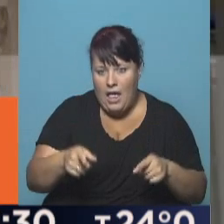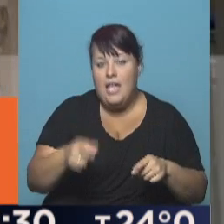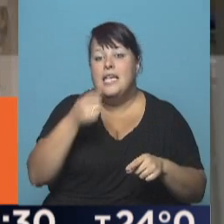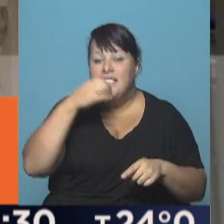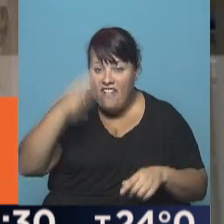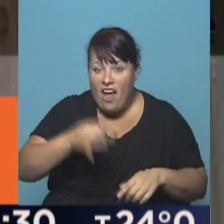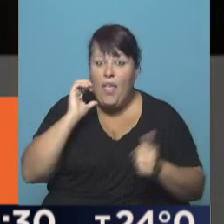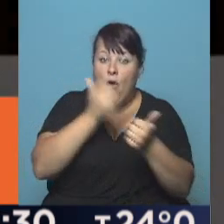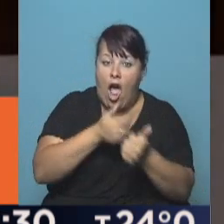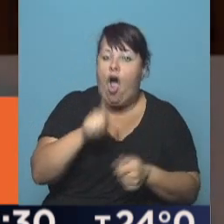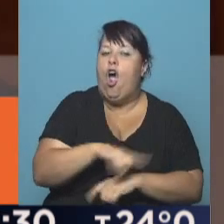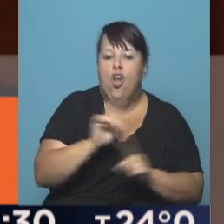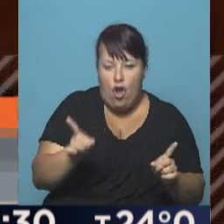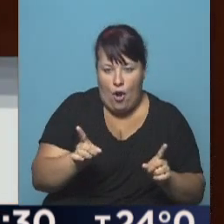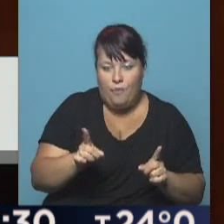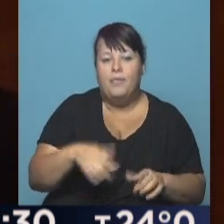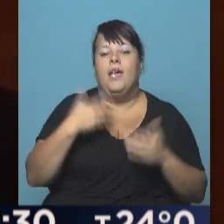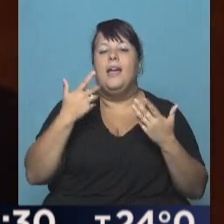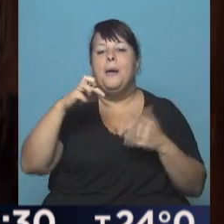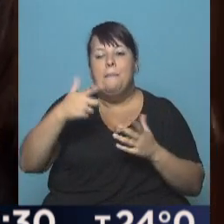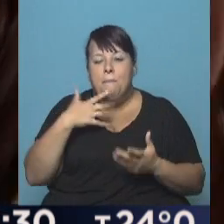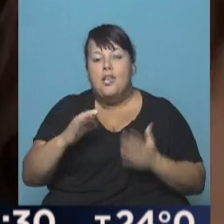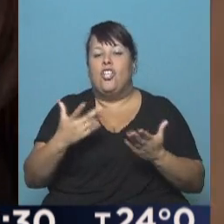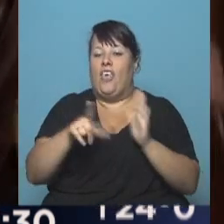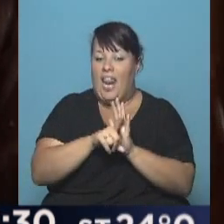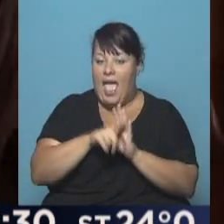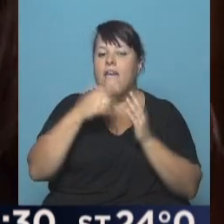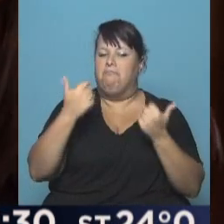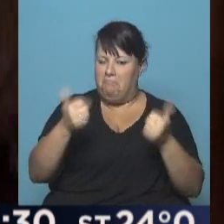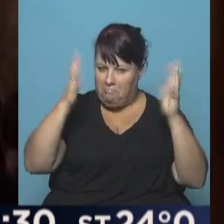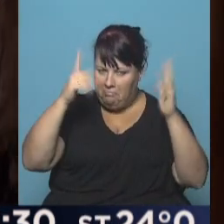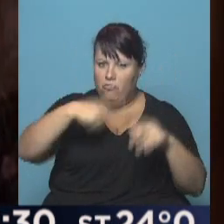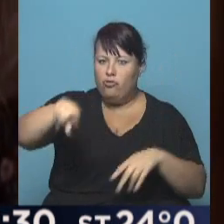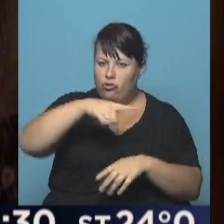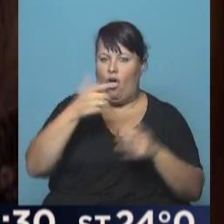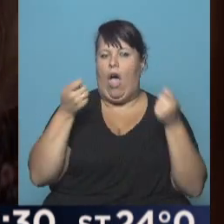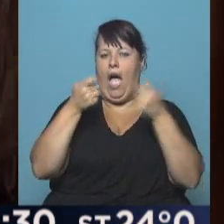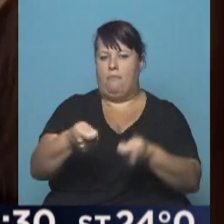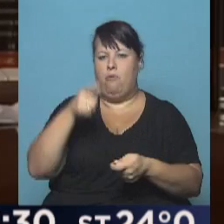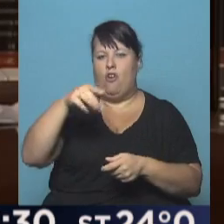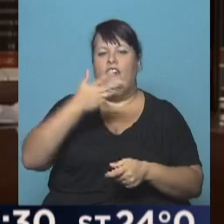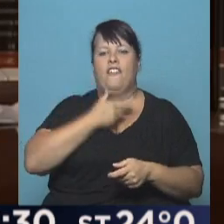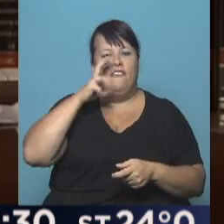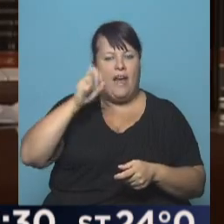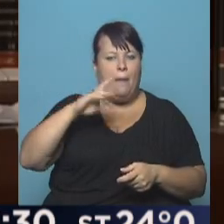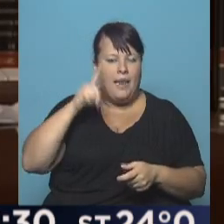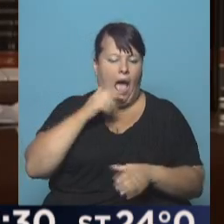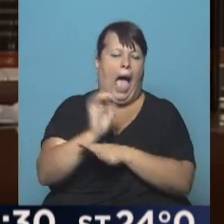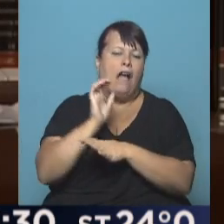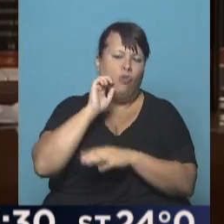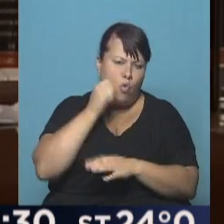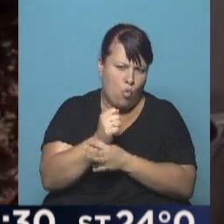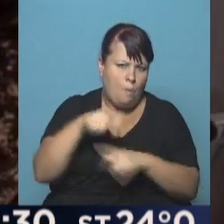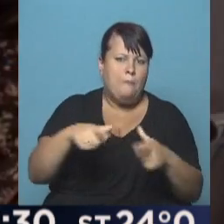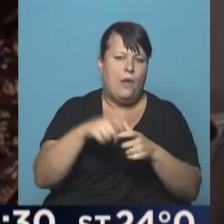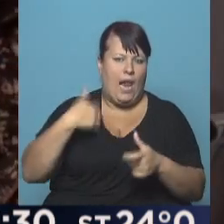ocurrió realmente este crimen. El Peso de la Ley, bravo por Fernán Mirás y por todos quienes acompañaron allí. Grandes actores en esta película